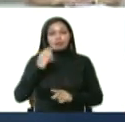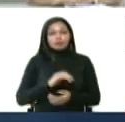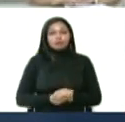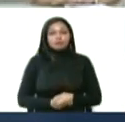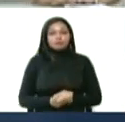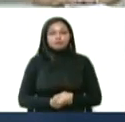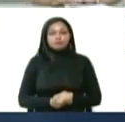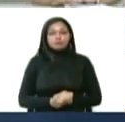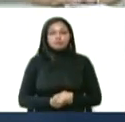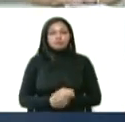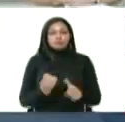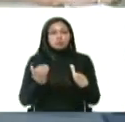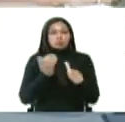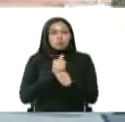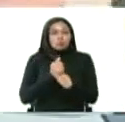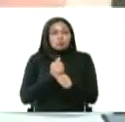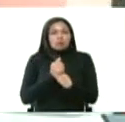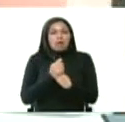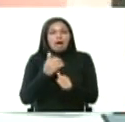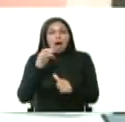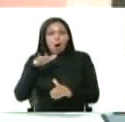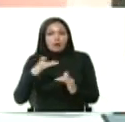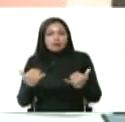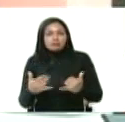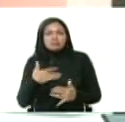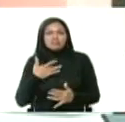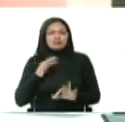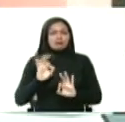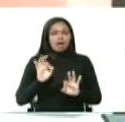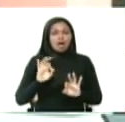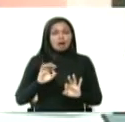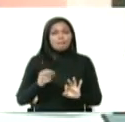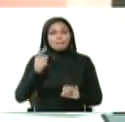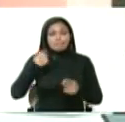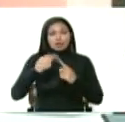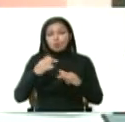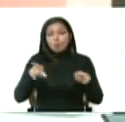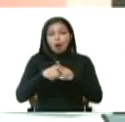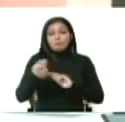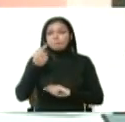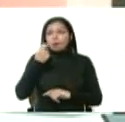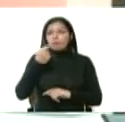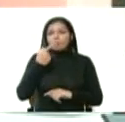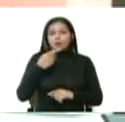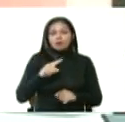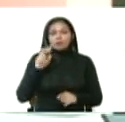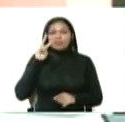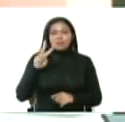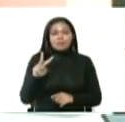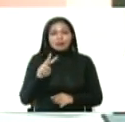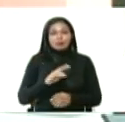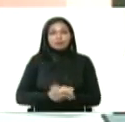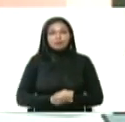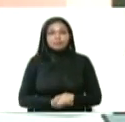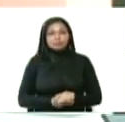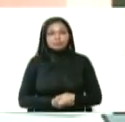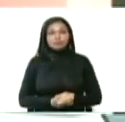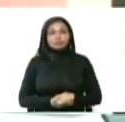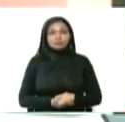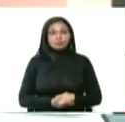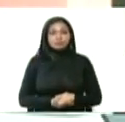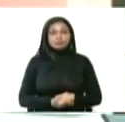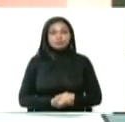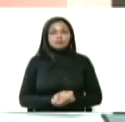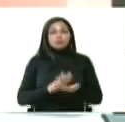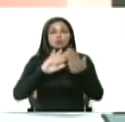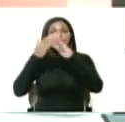encuentra asintomática y en tratamiento. Para que ustedes vean lo que es el peso de Barrio